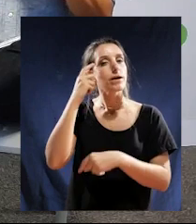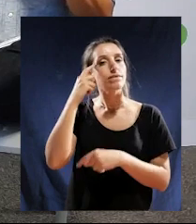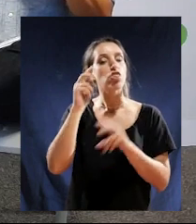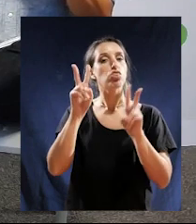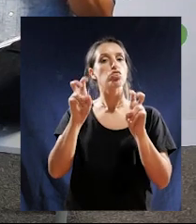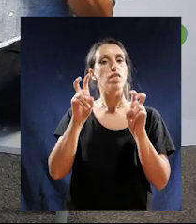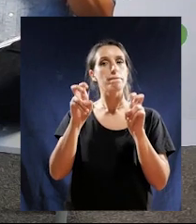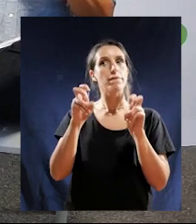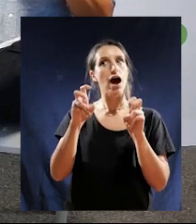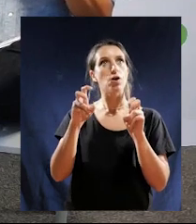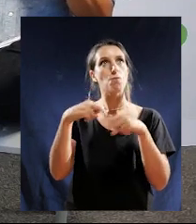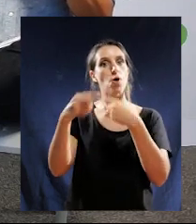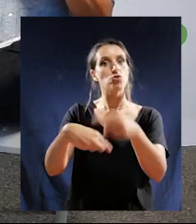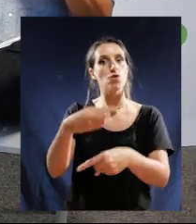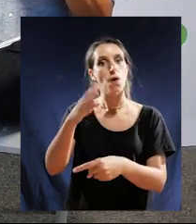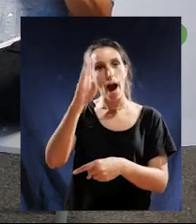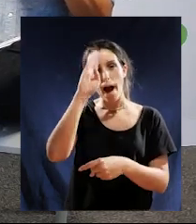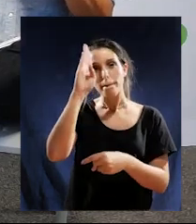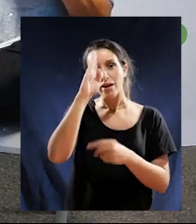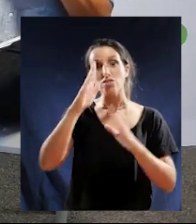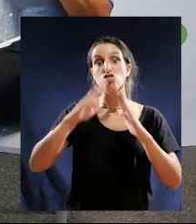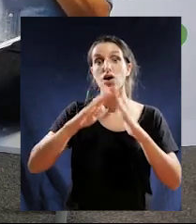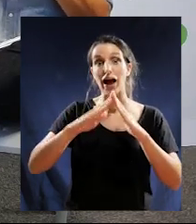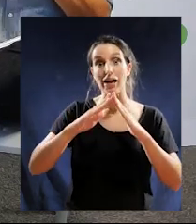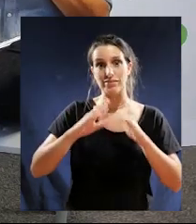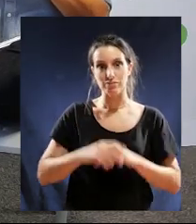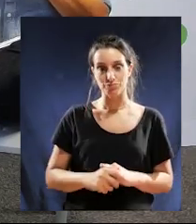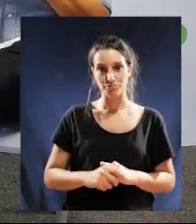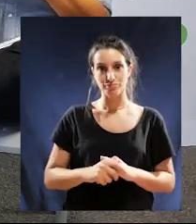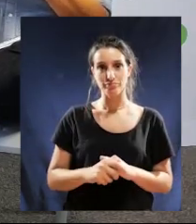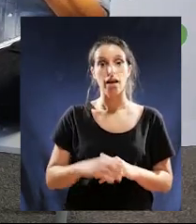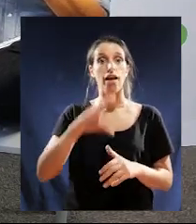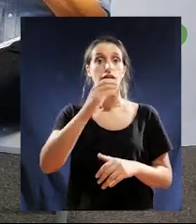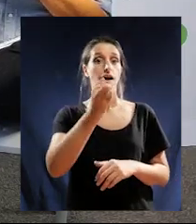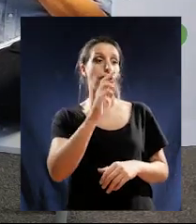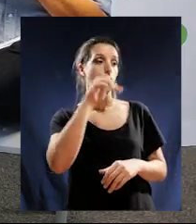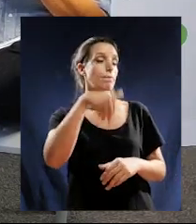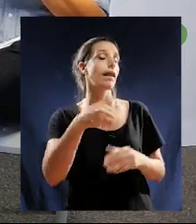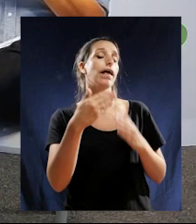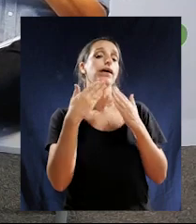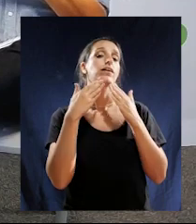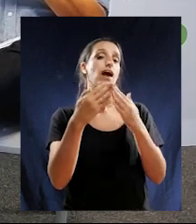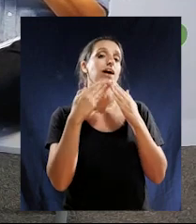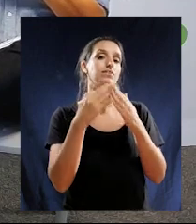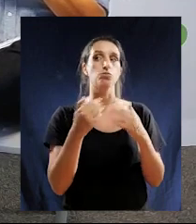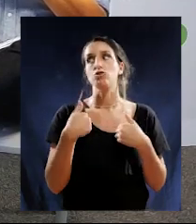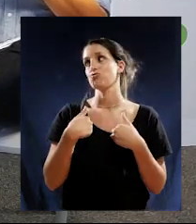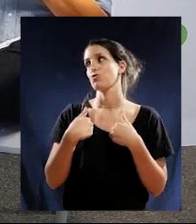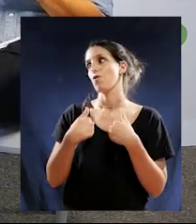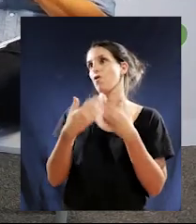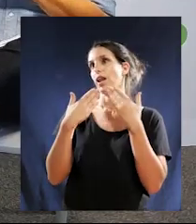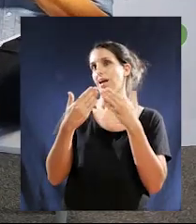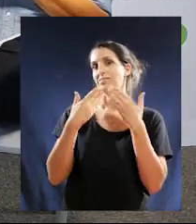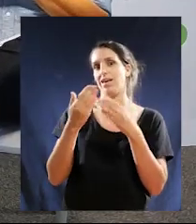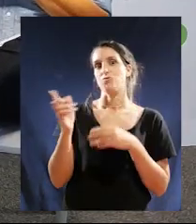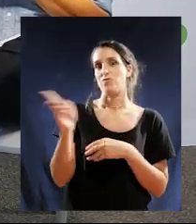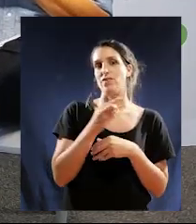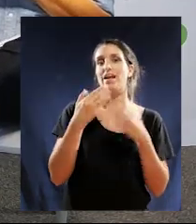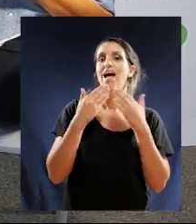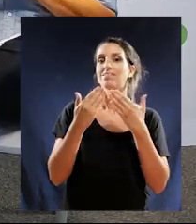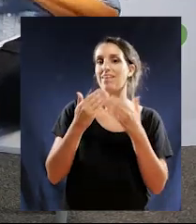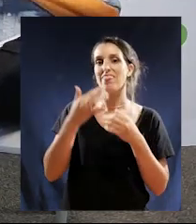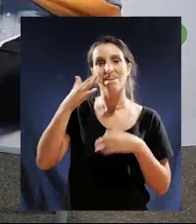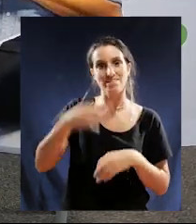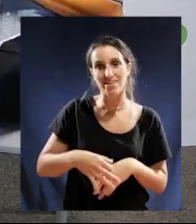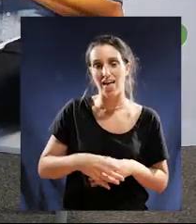seguir aprendiendo generar puntos también gracias a mi parte agradecida soy yo martín de